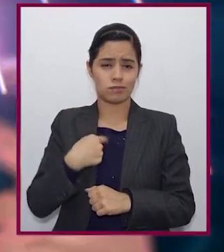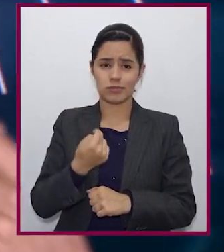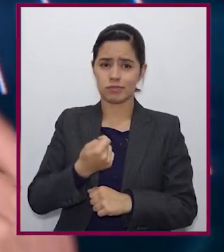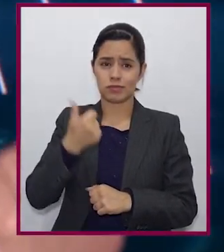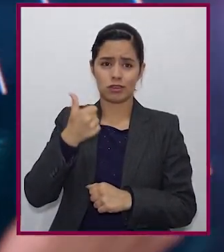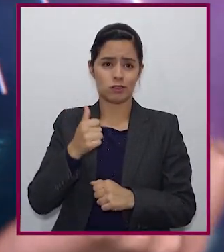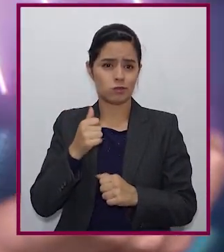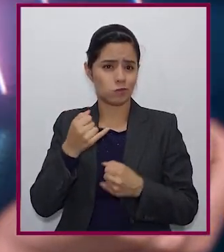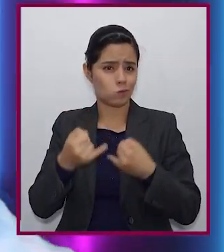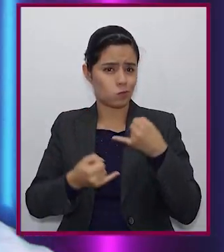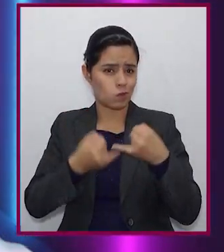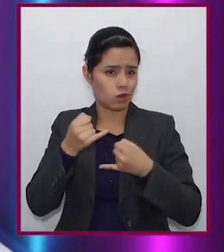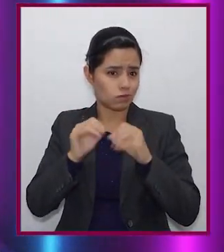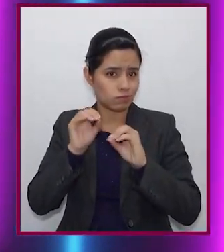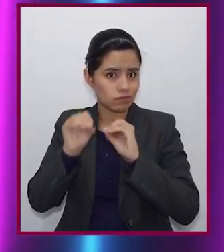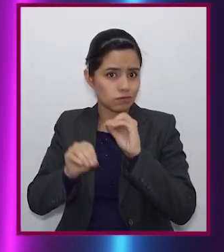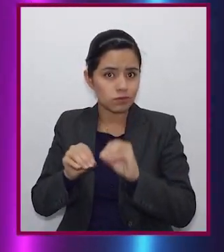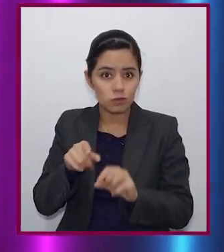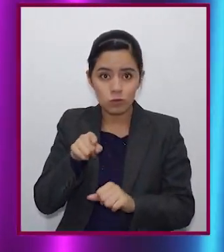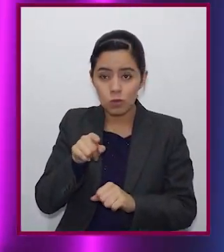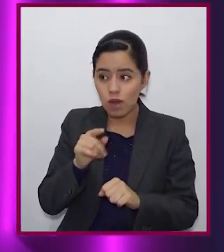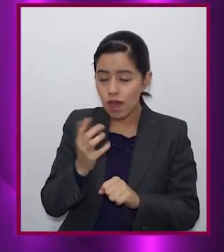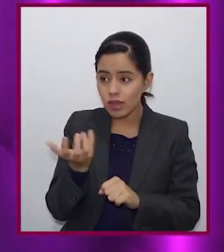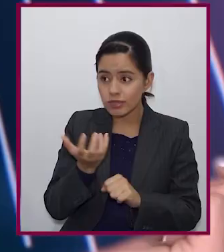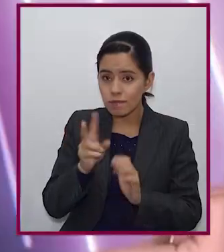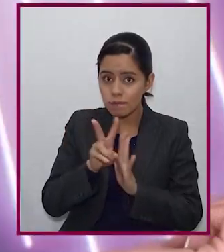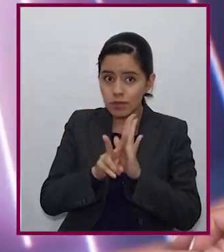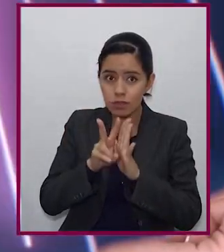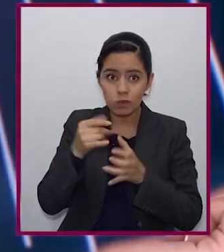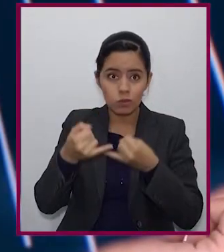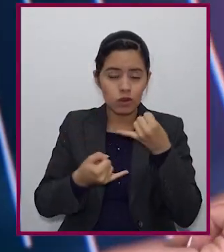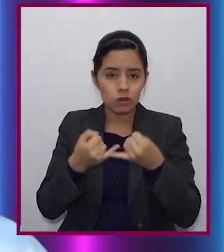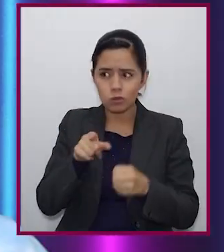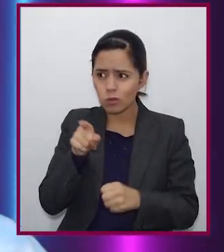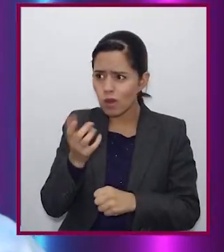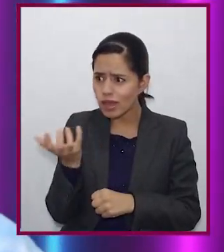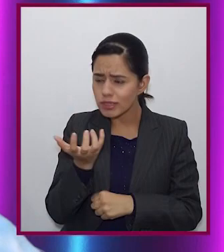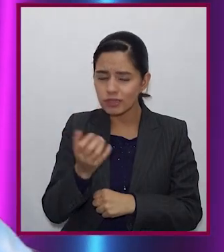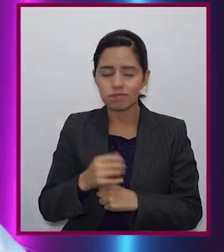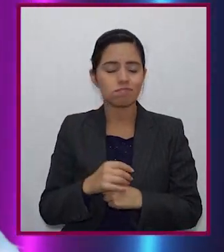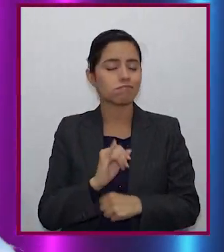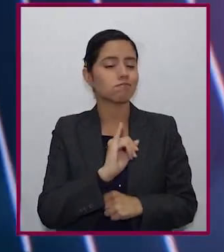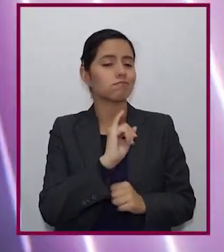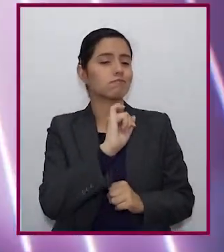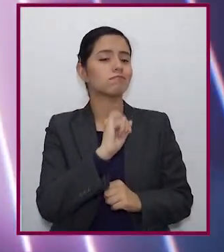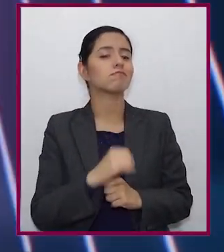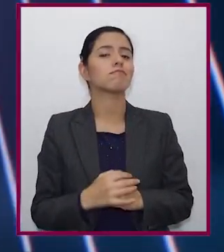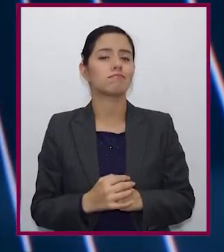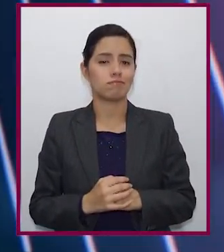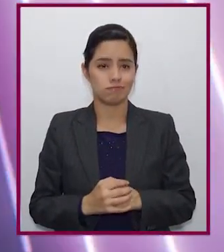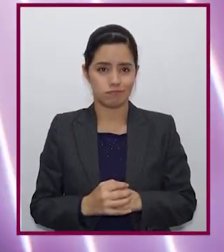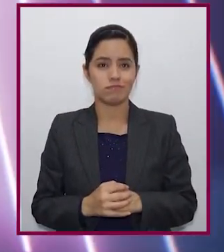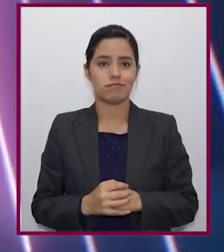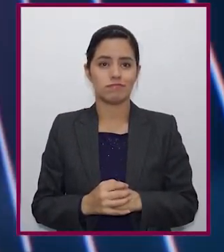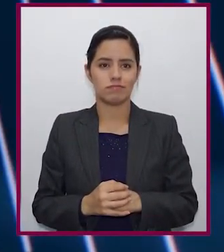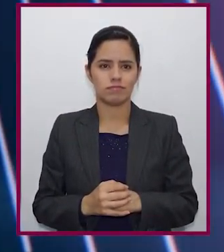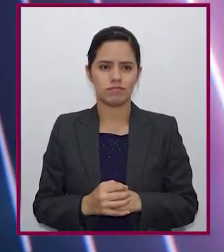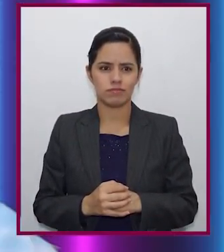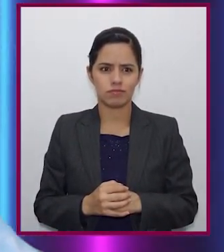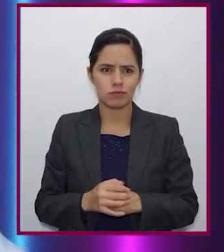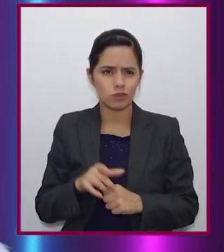mi primer videojuego? ¿Hiciste un videojuego? Así es. ¿Tú lo hiciste?